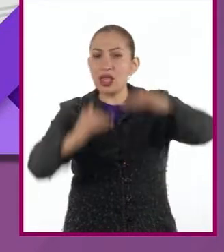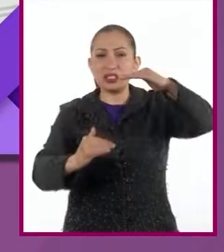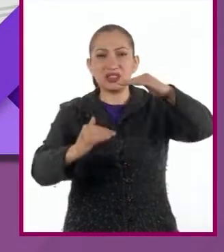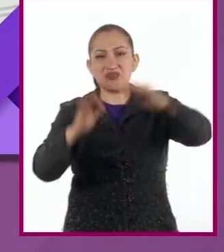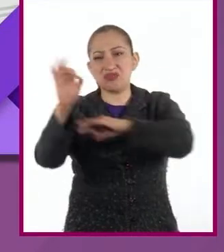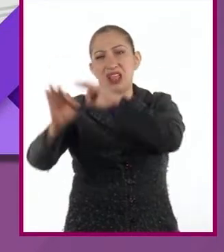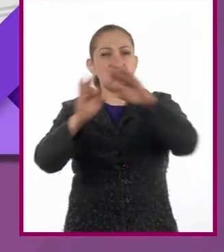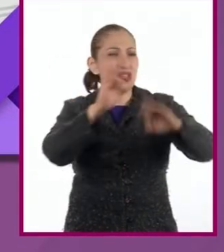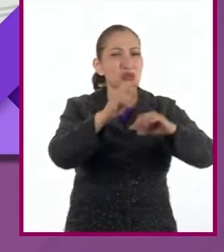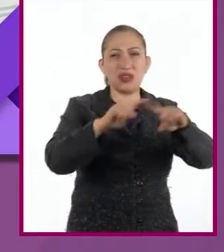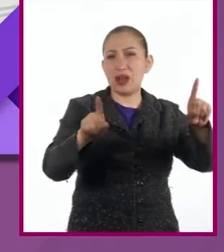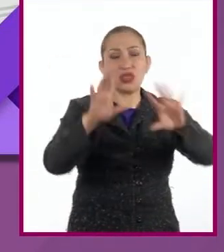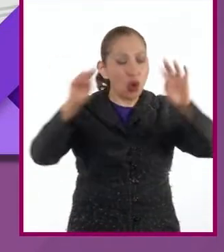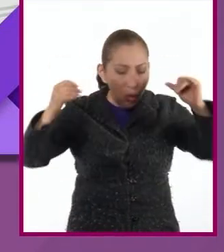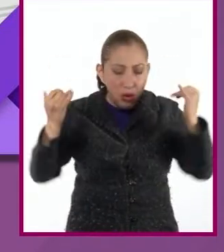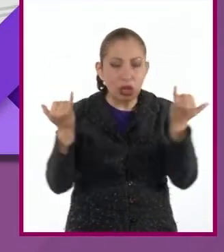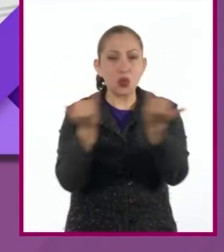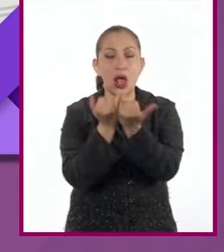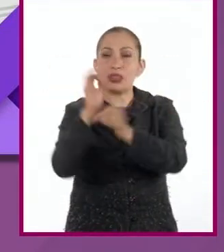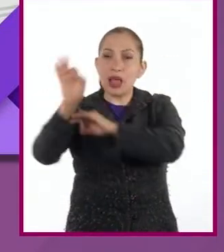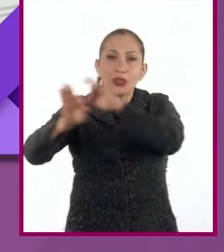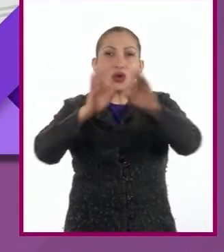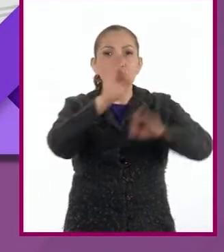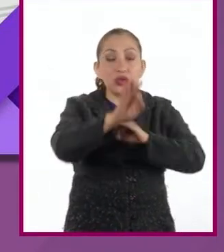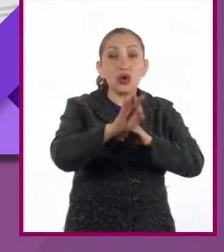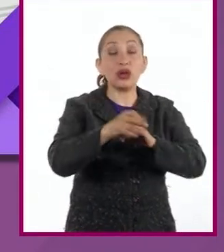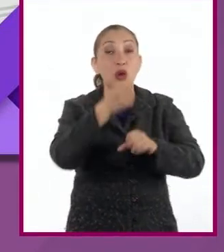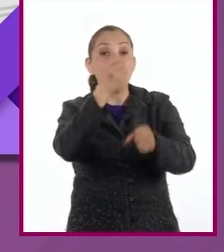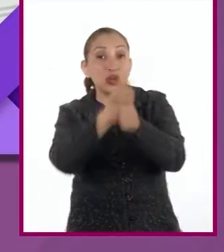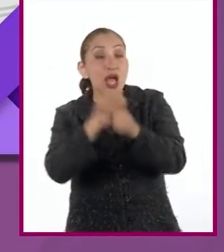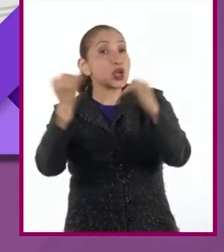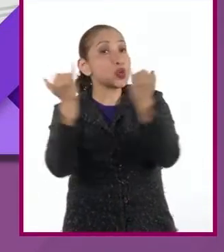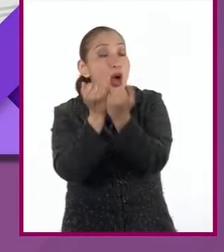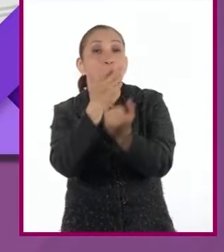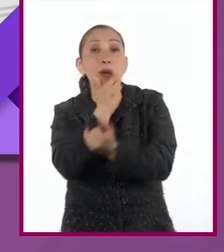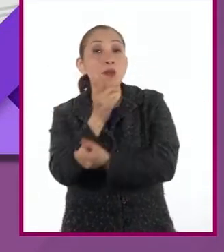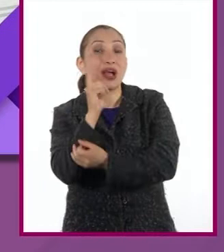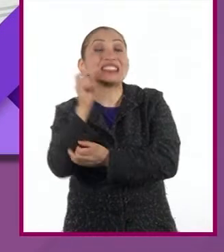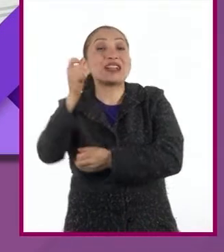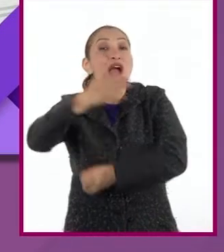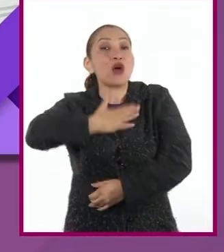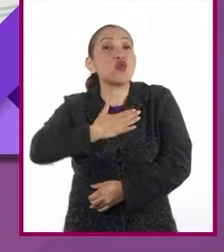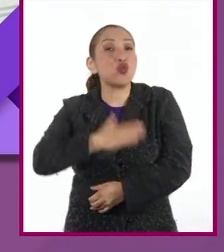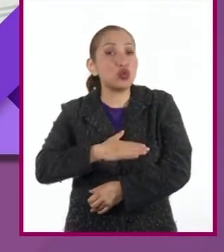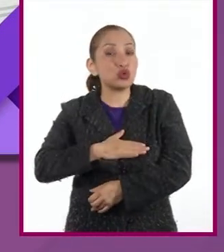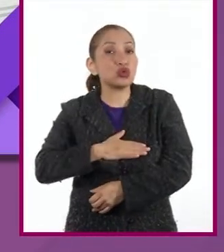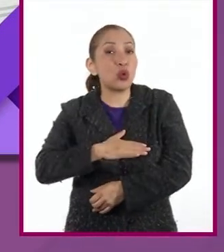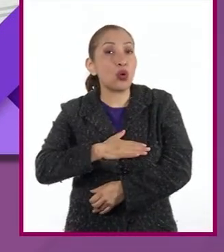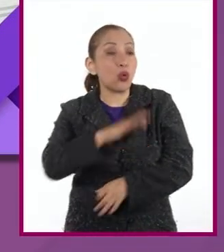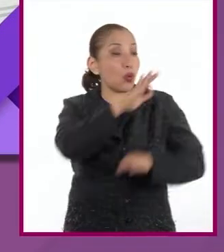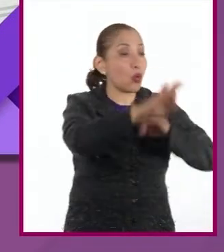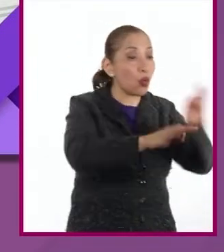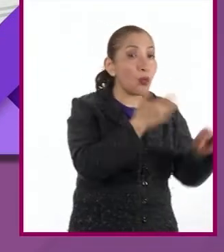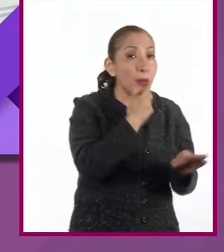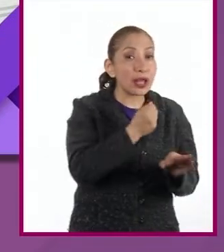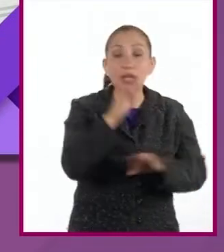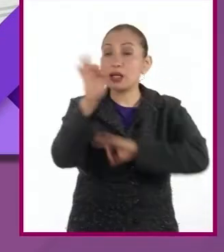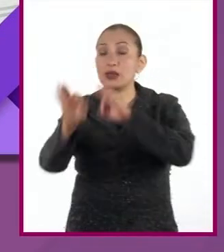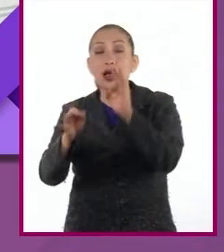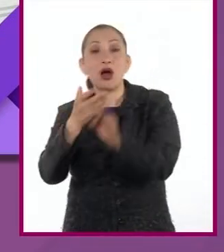trato y de oportunidades entre mujeres y hombres. Se refiere a la justicia en el tratamiento de hombres y